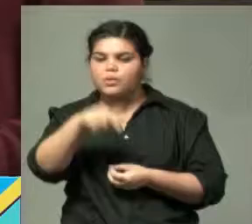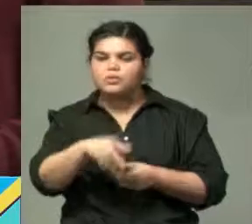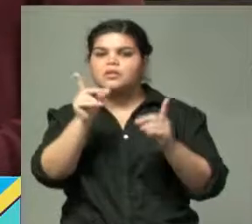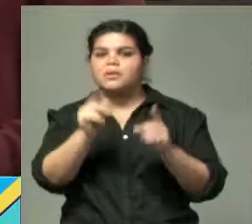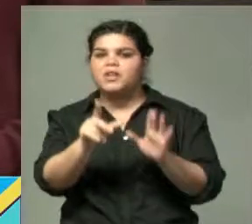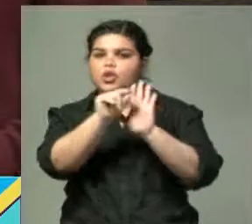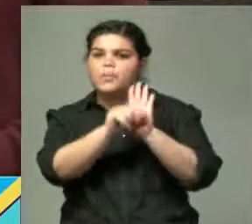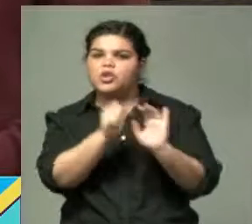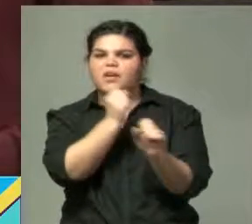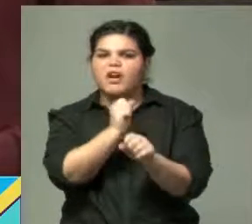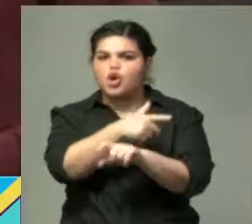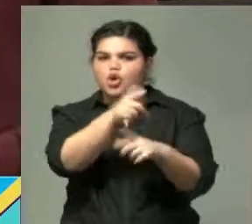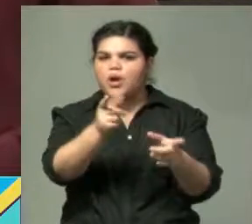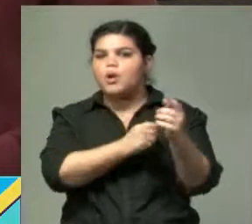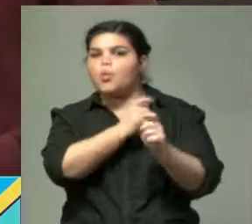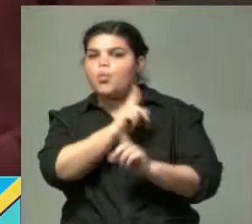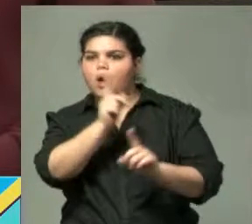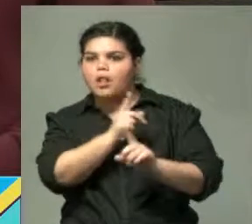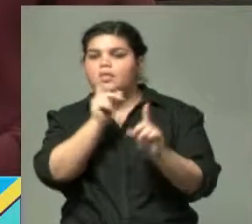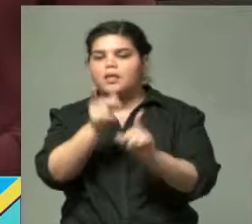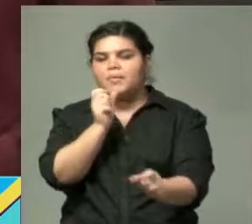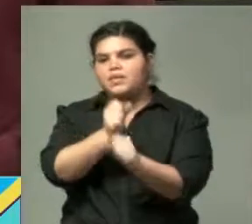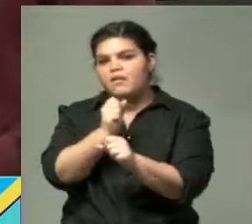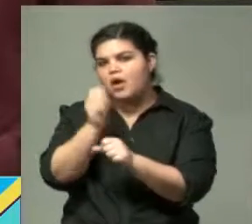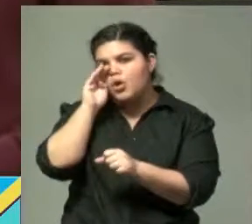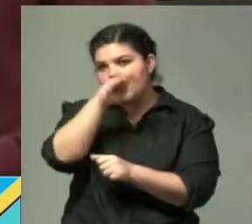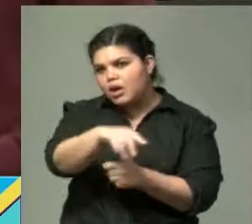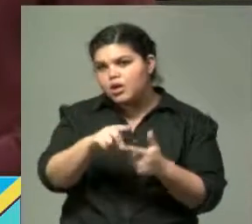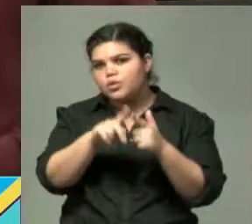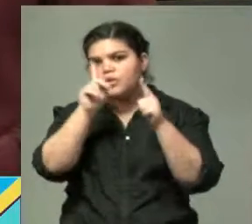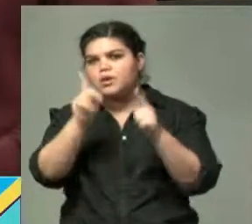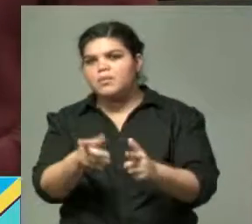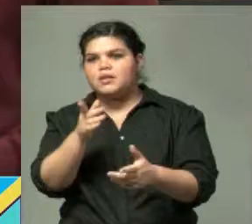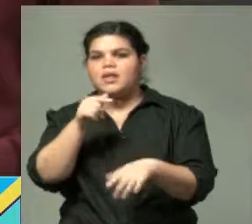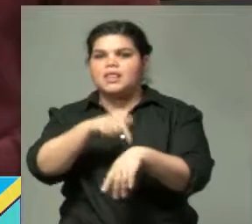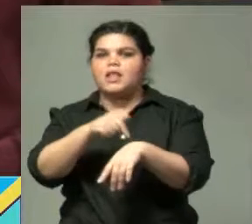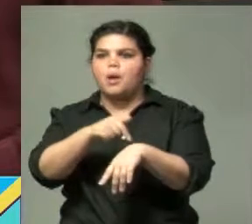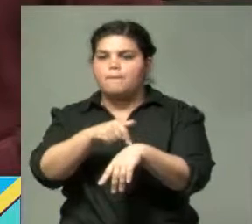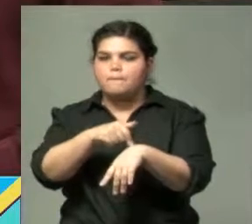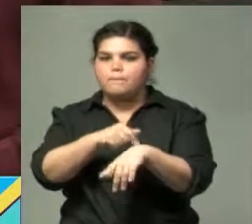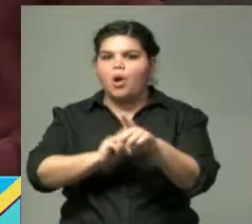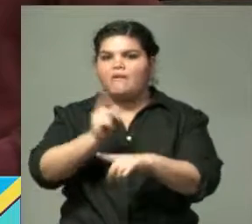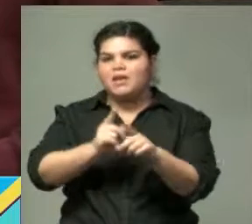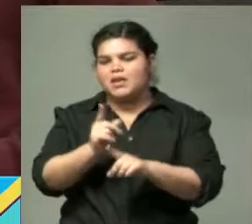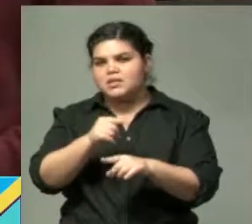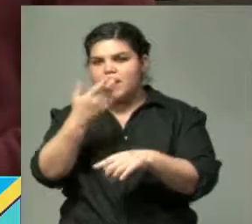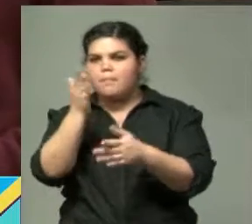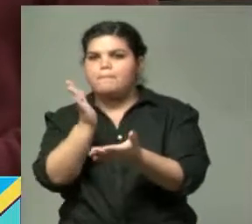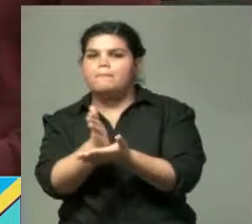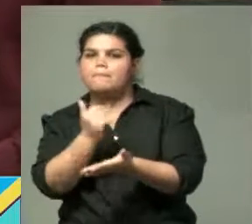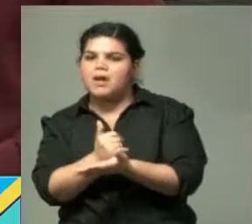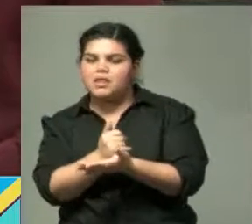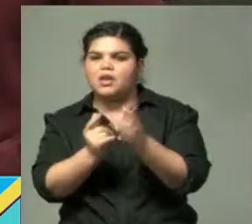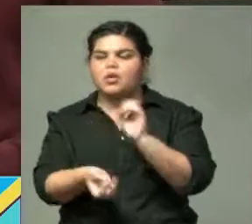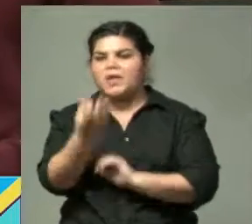números de desempleo, con respecto a los distintos tipos de empleo, empleo en negro, empleos part-time, full-time. ¿Alcanza con un part-time? Bueno, todo este